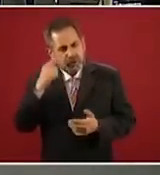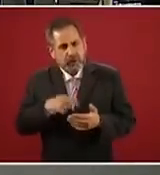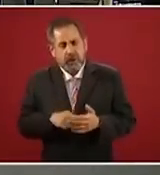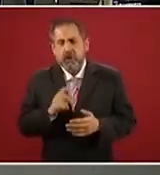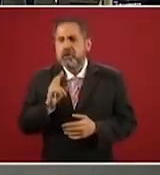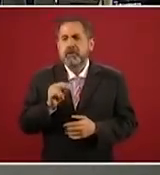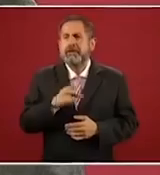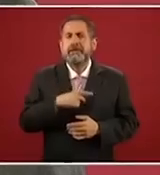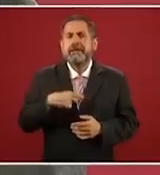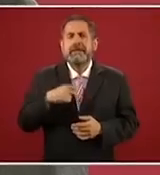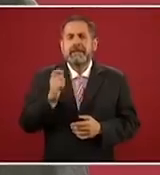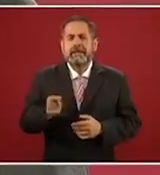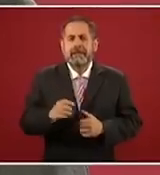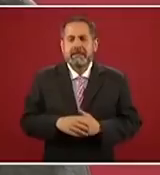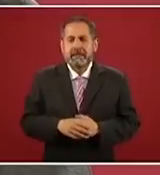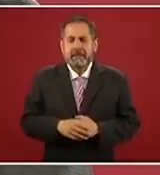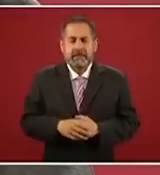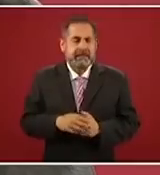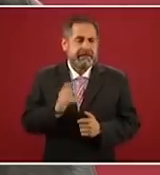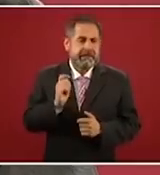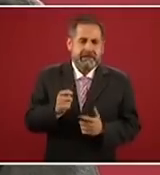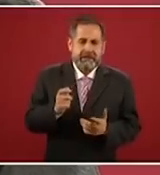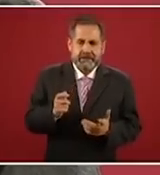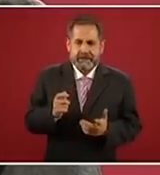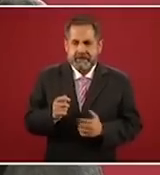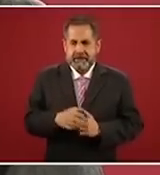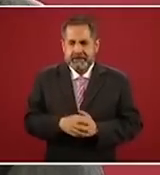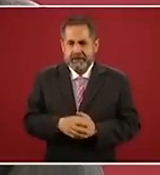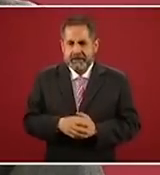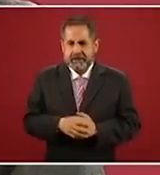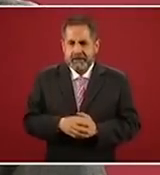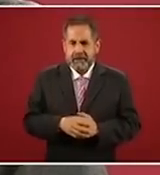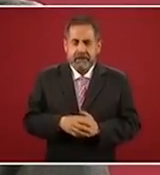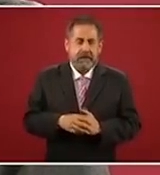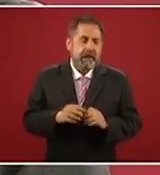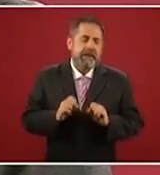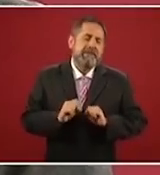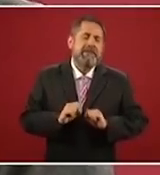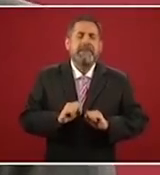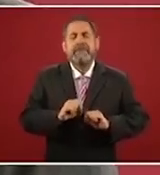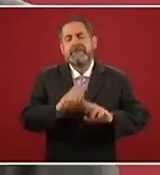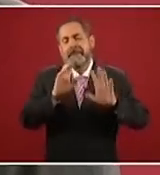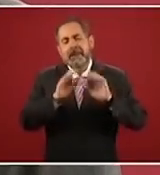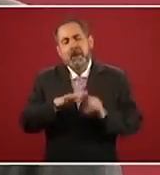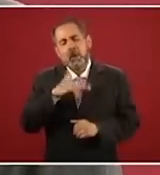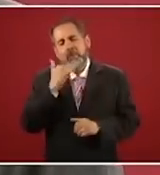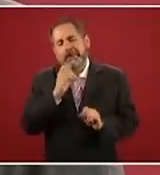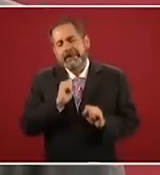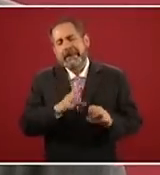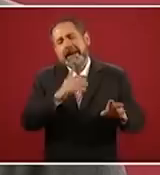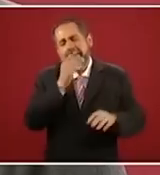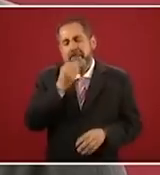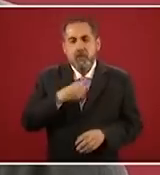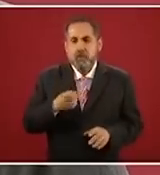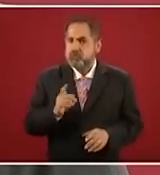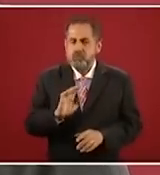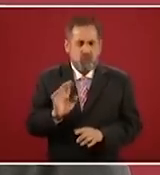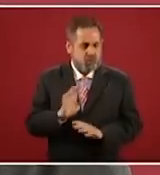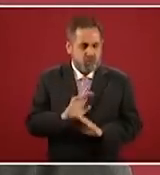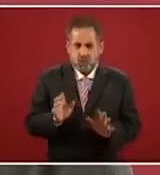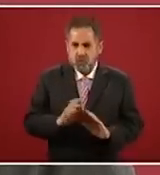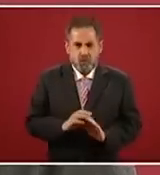debe de dar tregua a la corrupción.